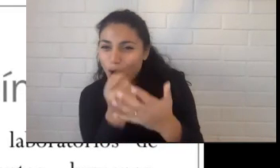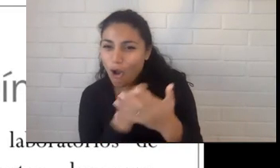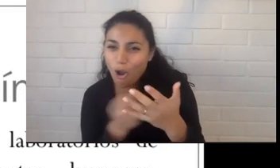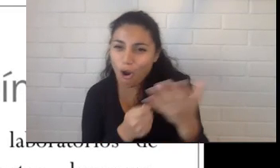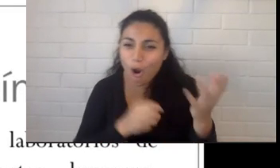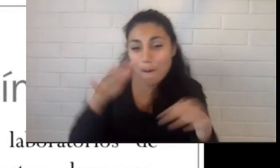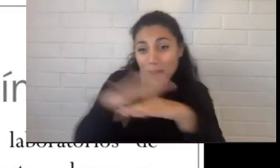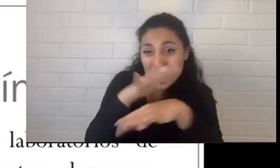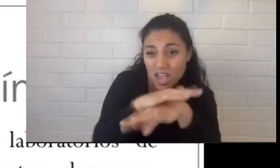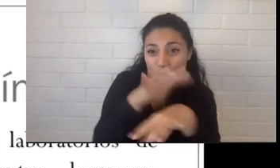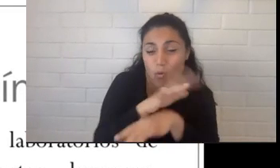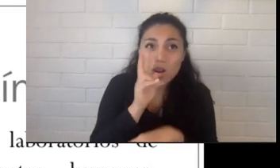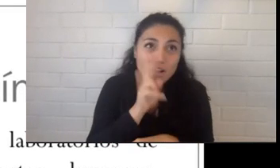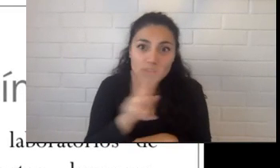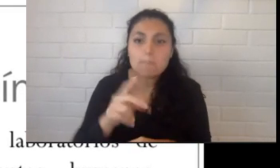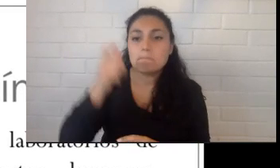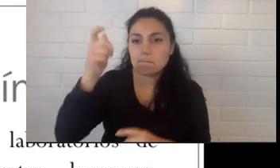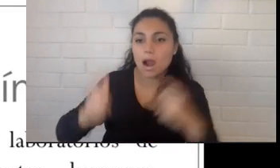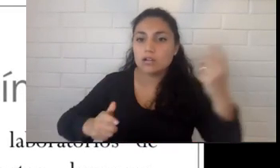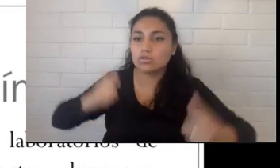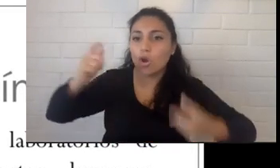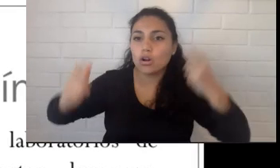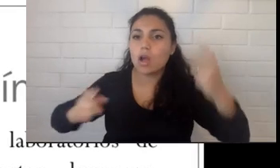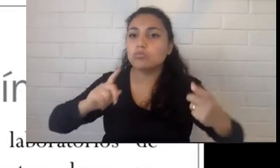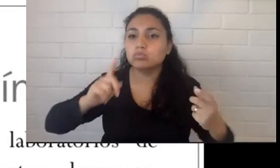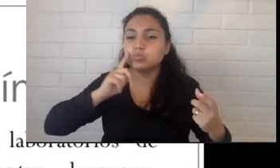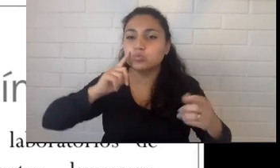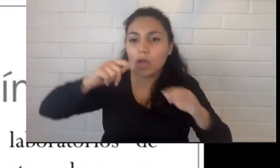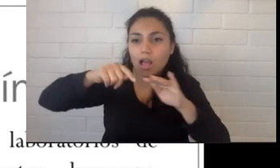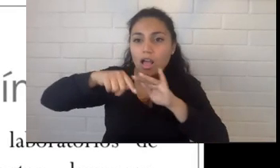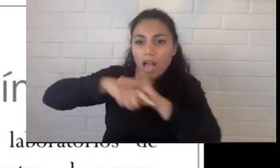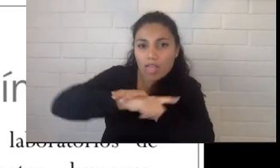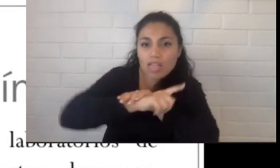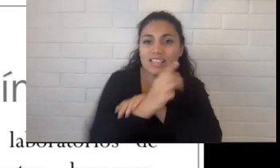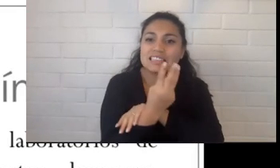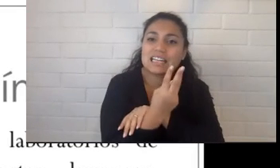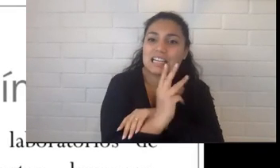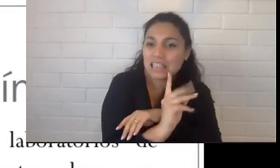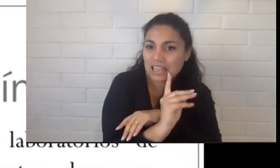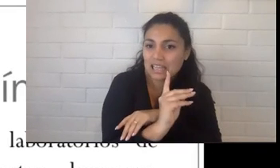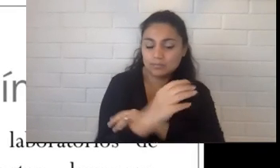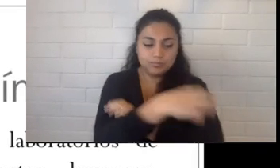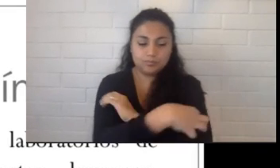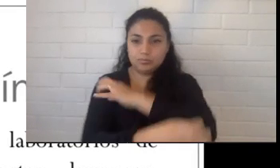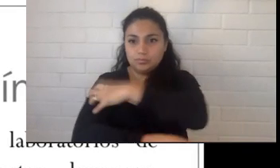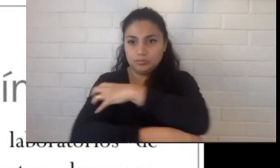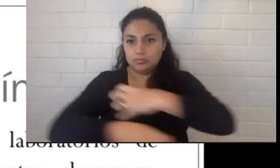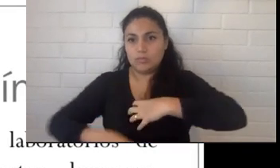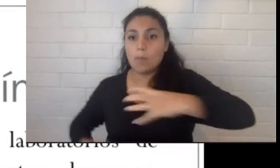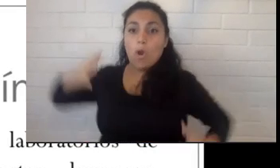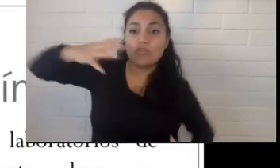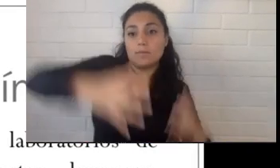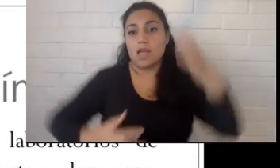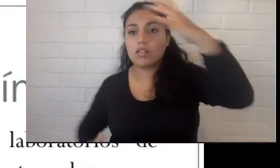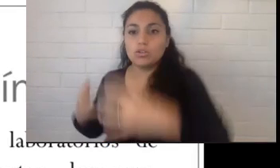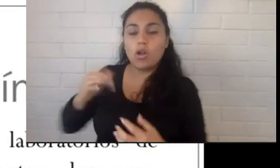son inicialmente por personas que se encuentran dentro de un video, de un análisis 3D, y hacen los movimientos, y luego eso lo extrapolan y le hacen